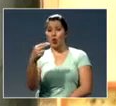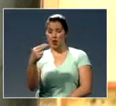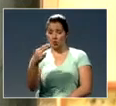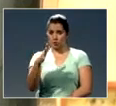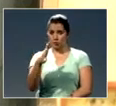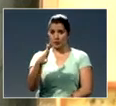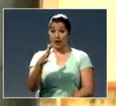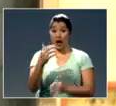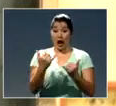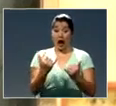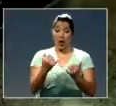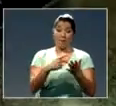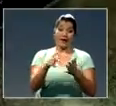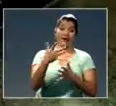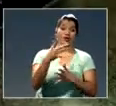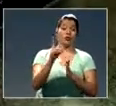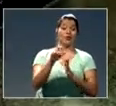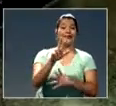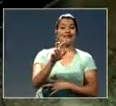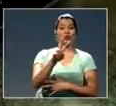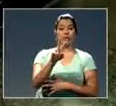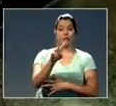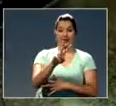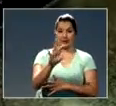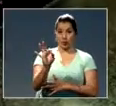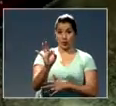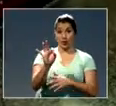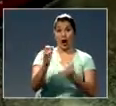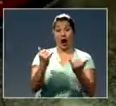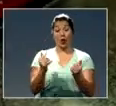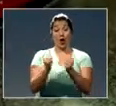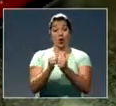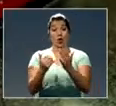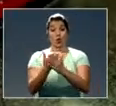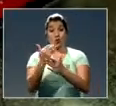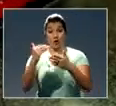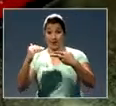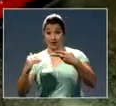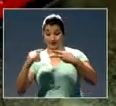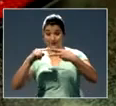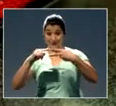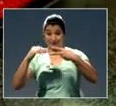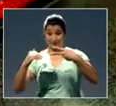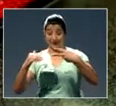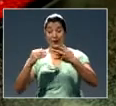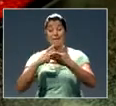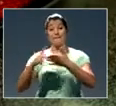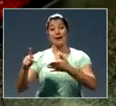actualmente 18.329 colones. Con la rebaja del primer ajuste pasará a cancelar